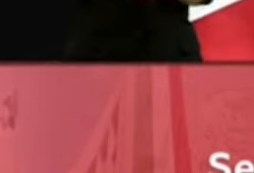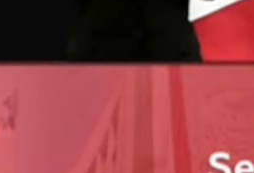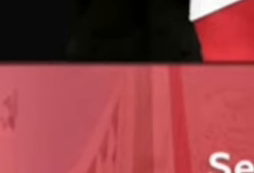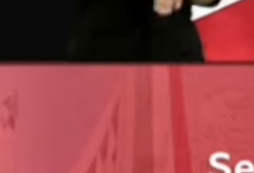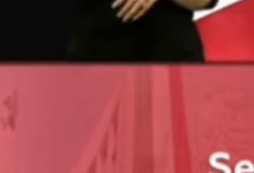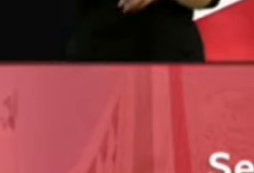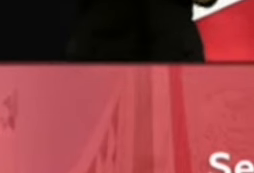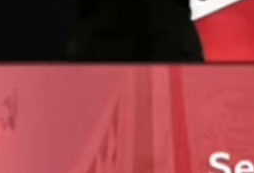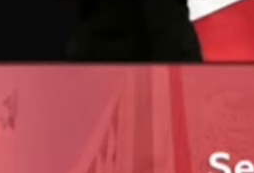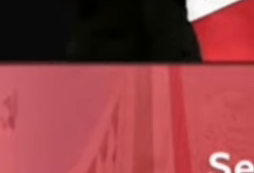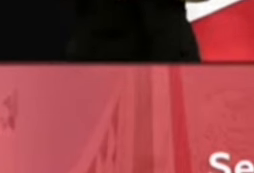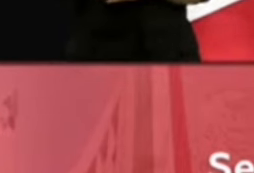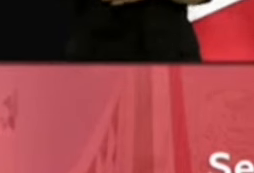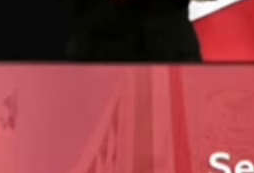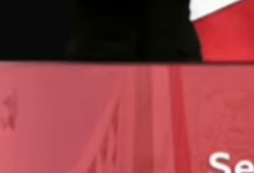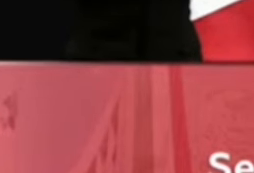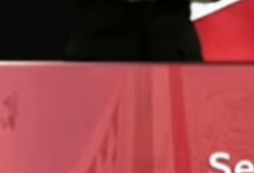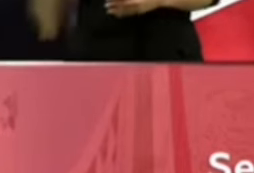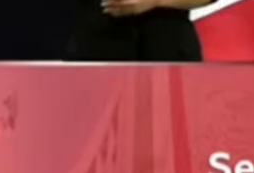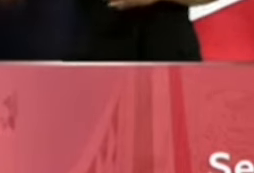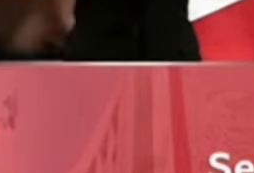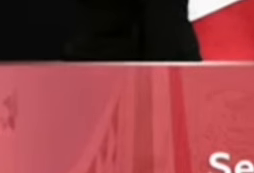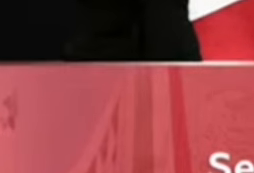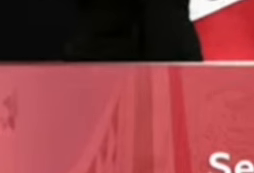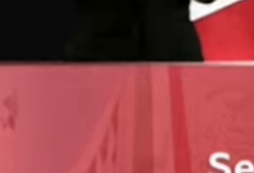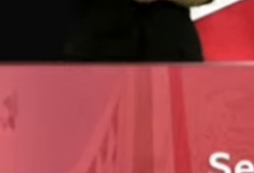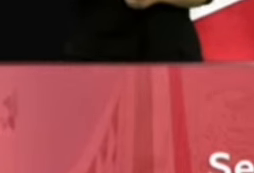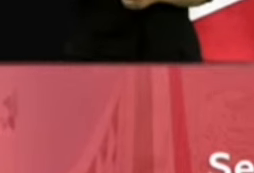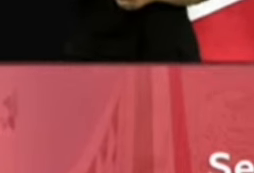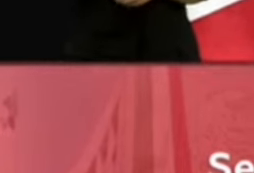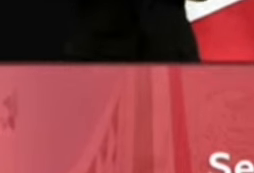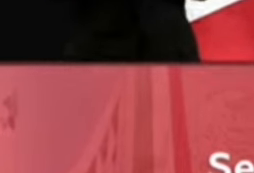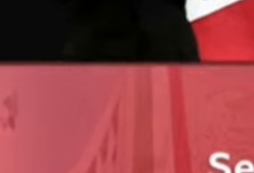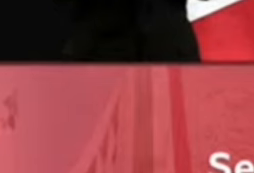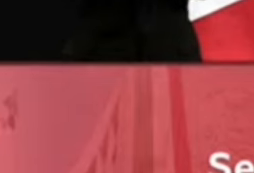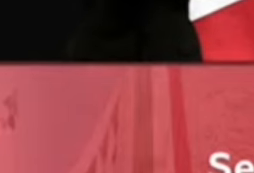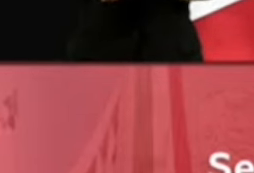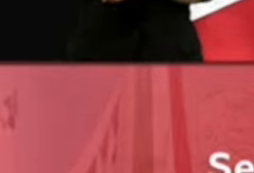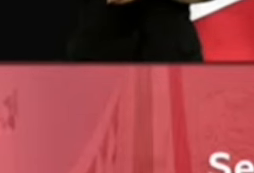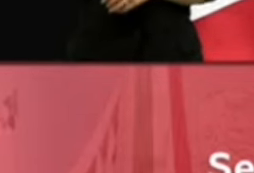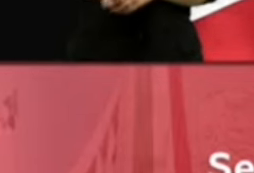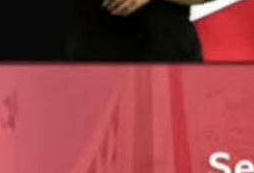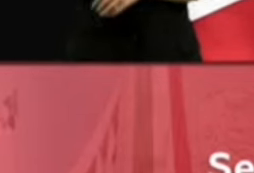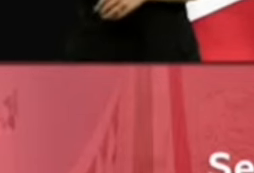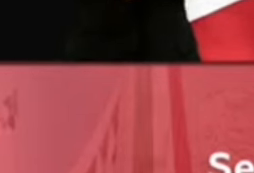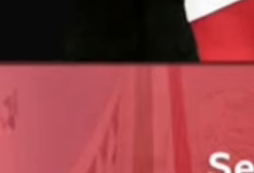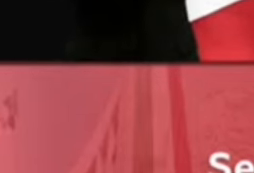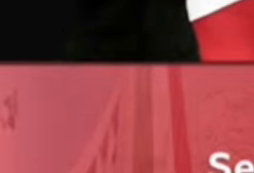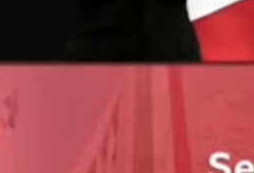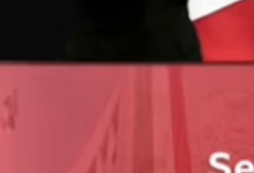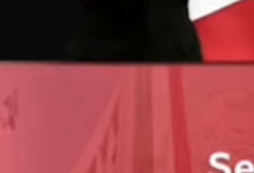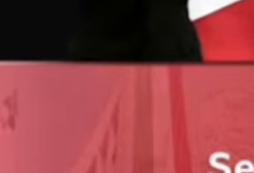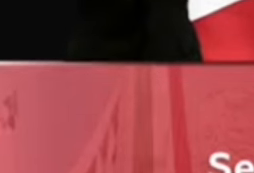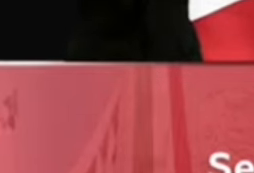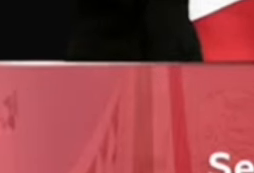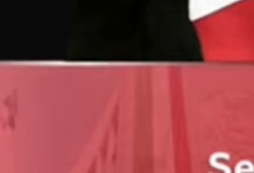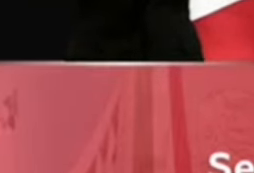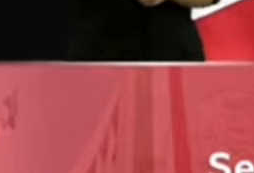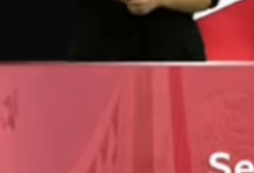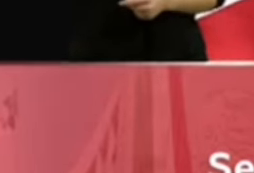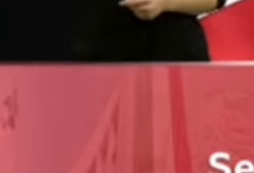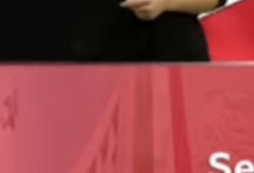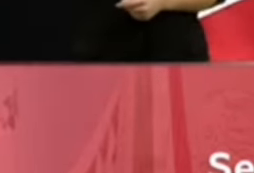la alentaron, la justificaron y pusieron en peligro a todas las senadoras y senadores de la